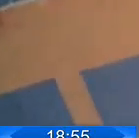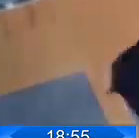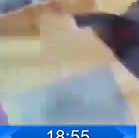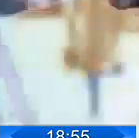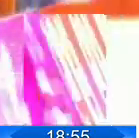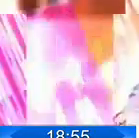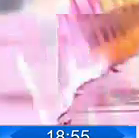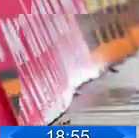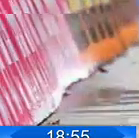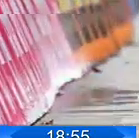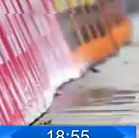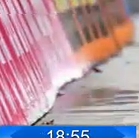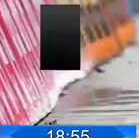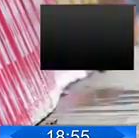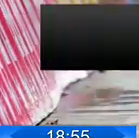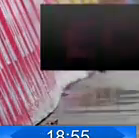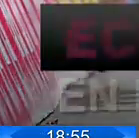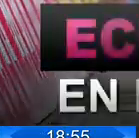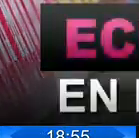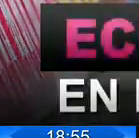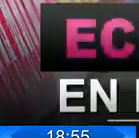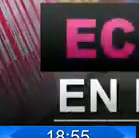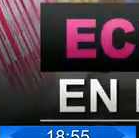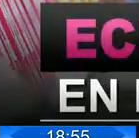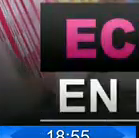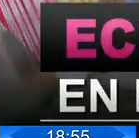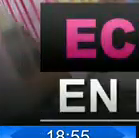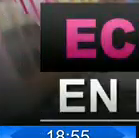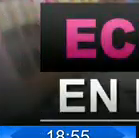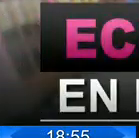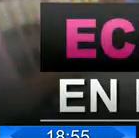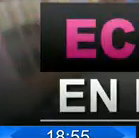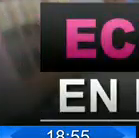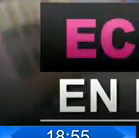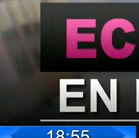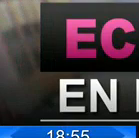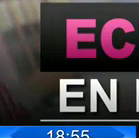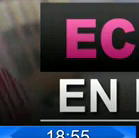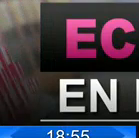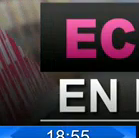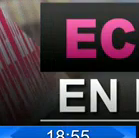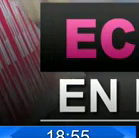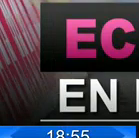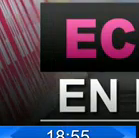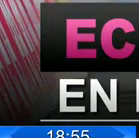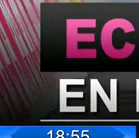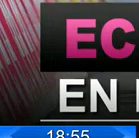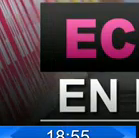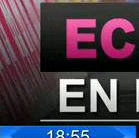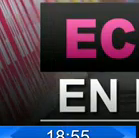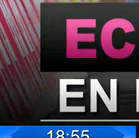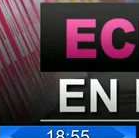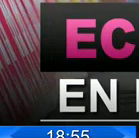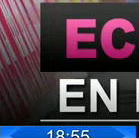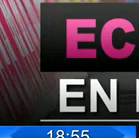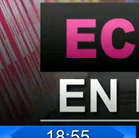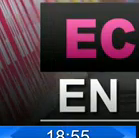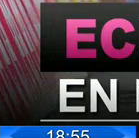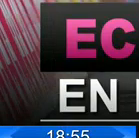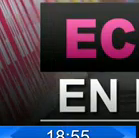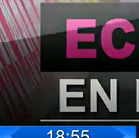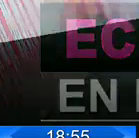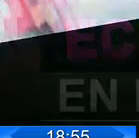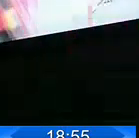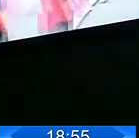dos enamorados, tú mi tierra, yo tu flor, yo soy ecuatoriano, sí señor.